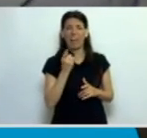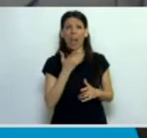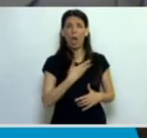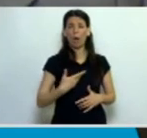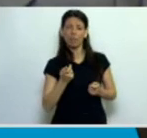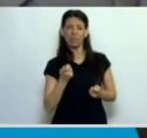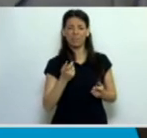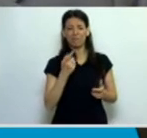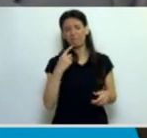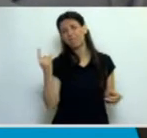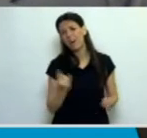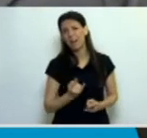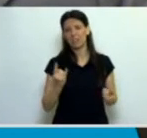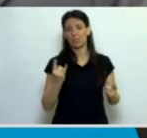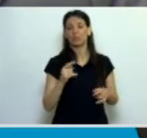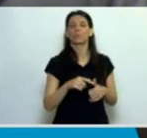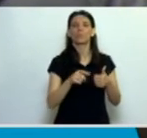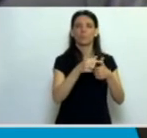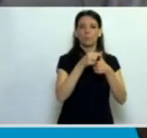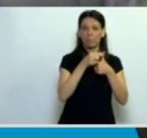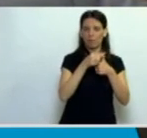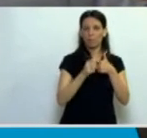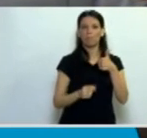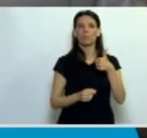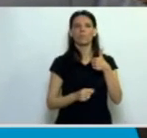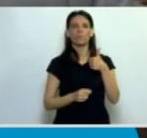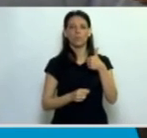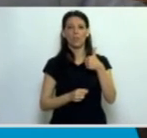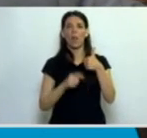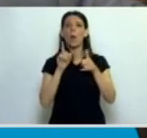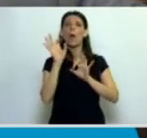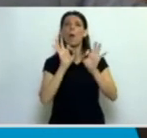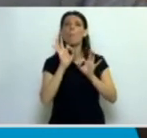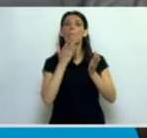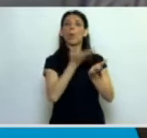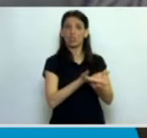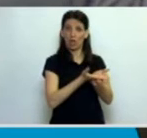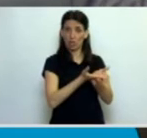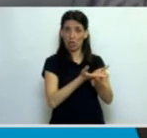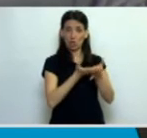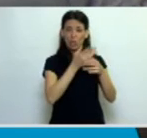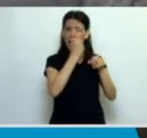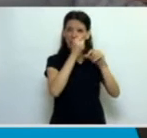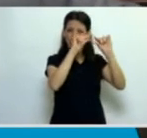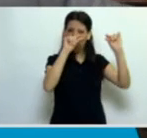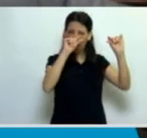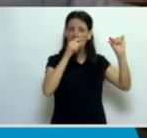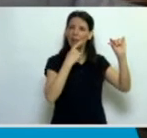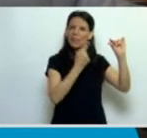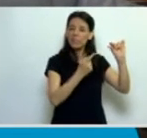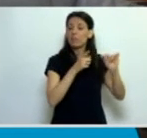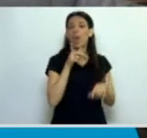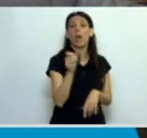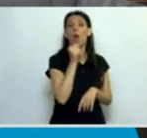estatal. Por un lado, en los considerandos del proyecto se dice que existe una importancia